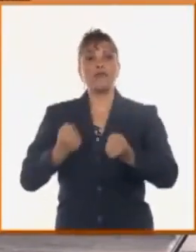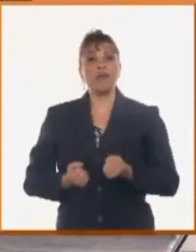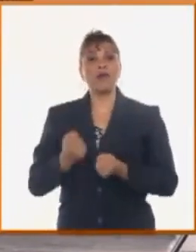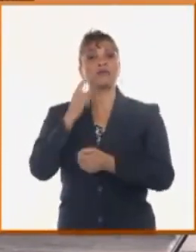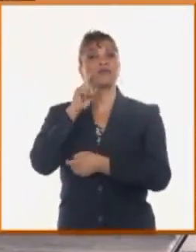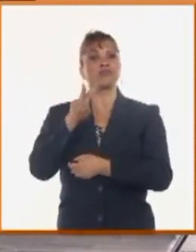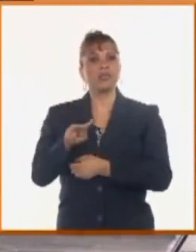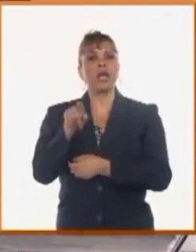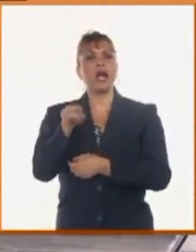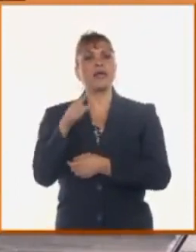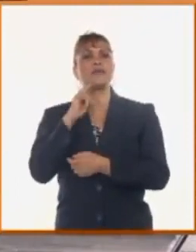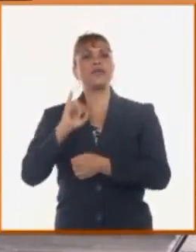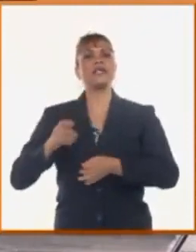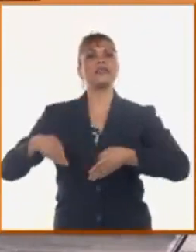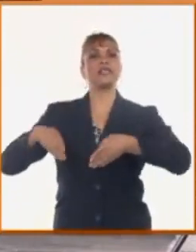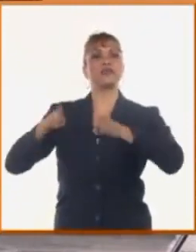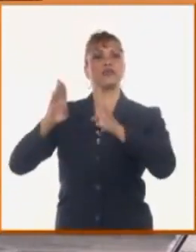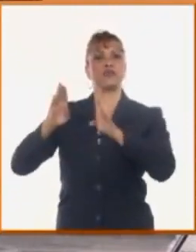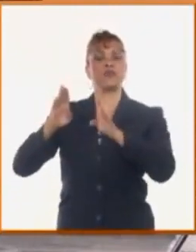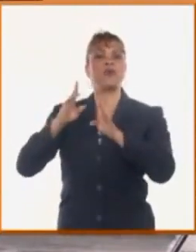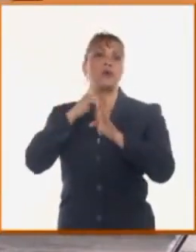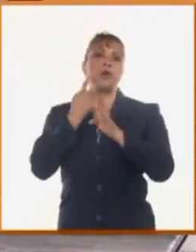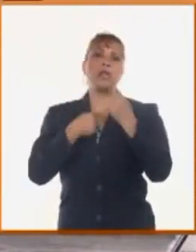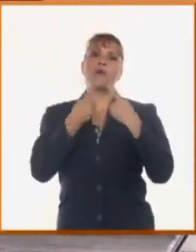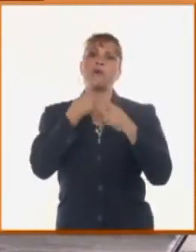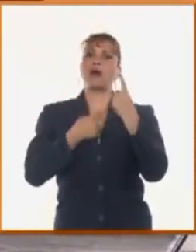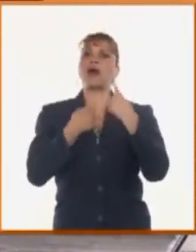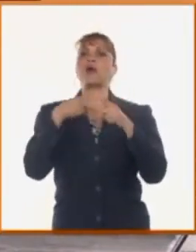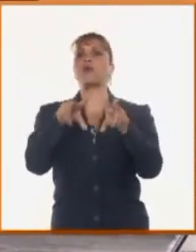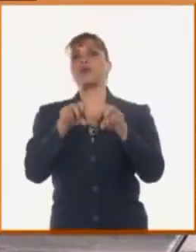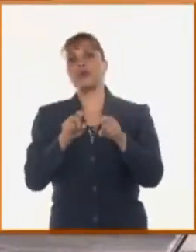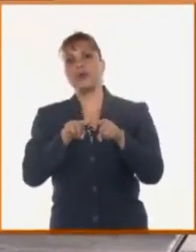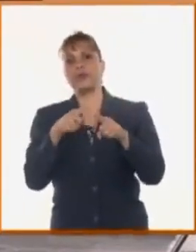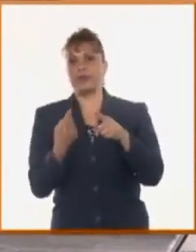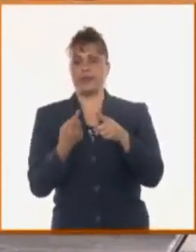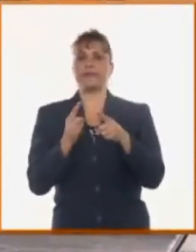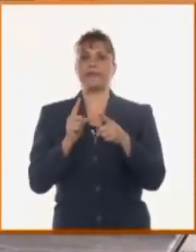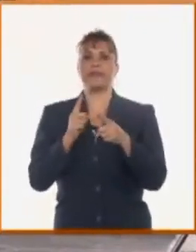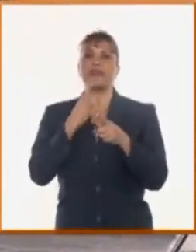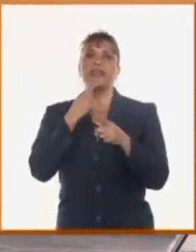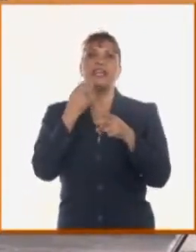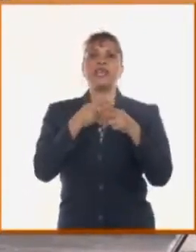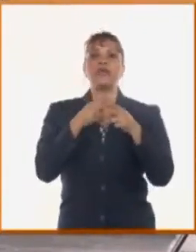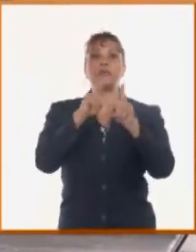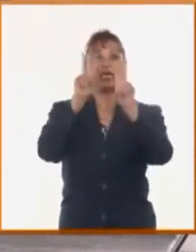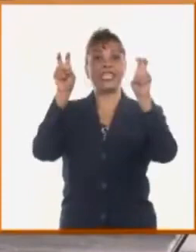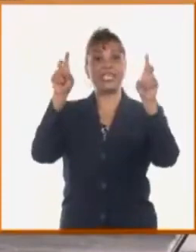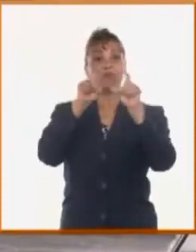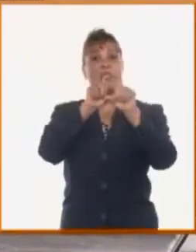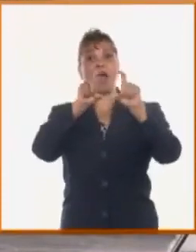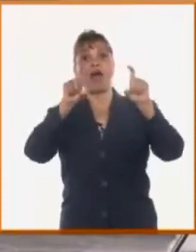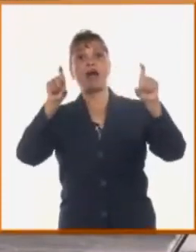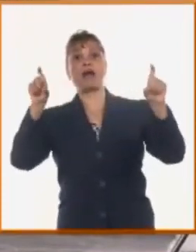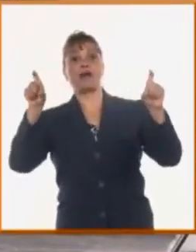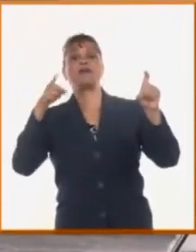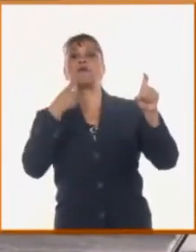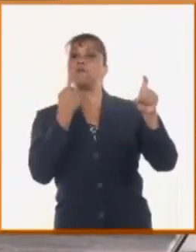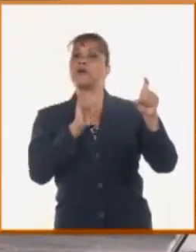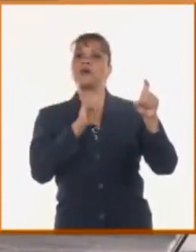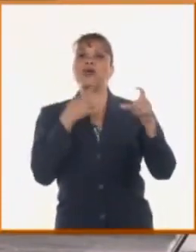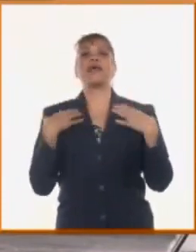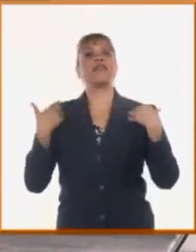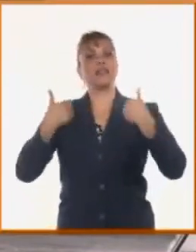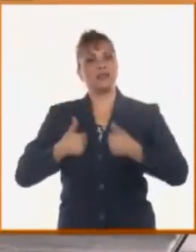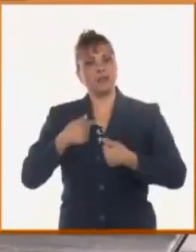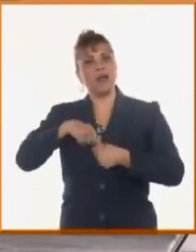una institución que quizás es un poco novedosa en el sentido de su nombre o su título tan largo, pero que su director nos va a